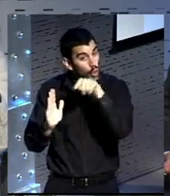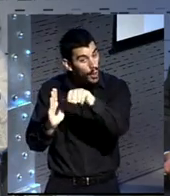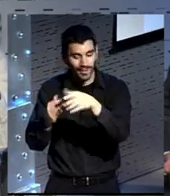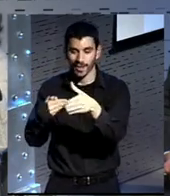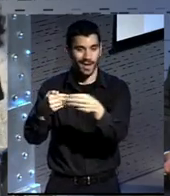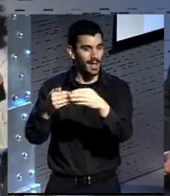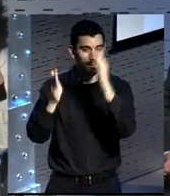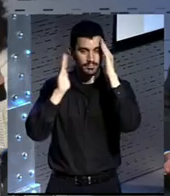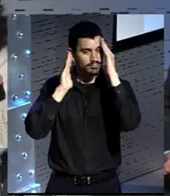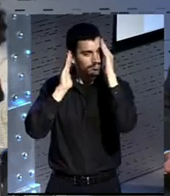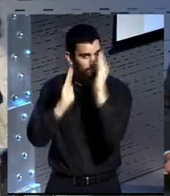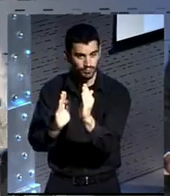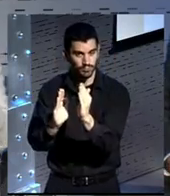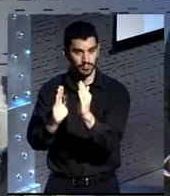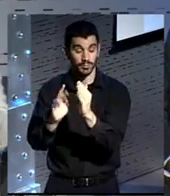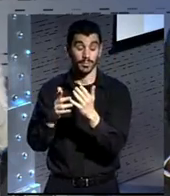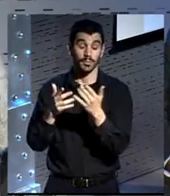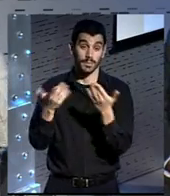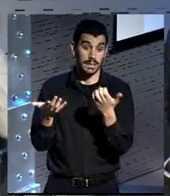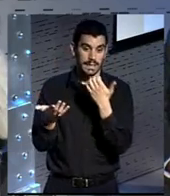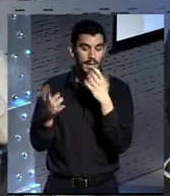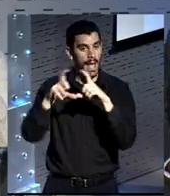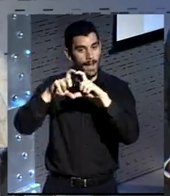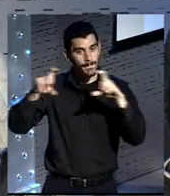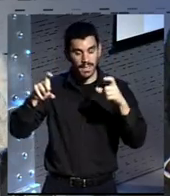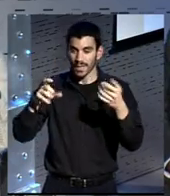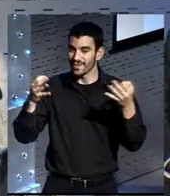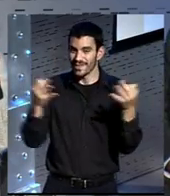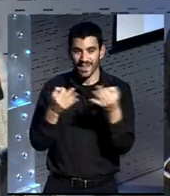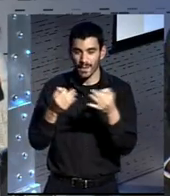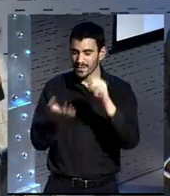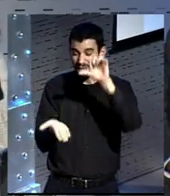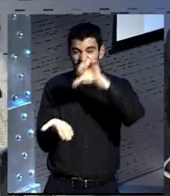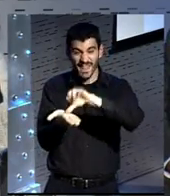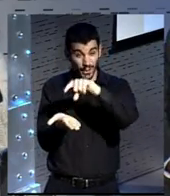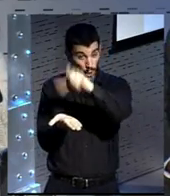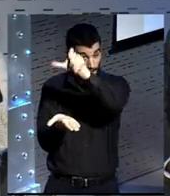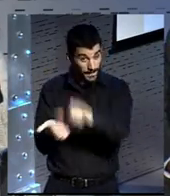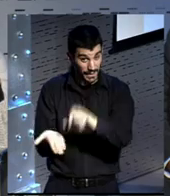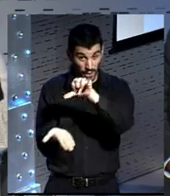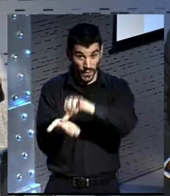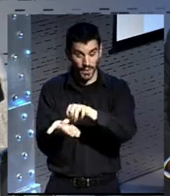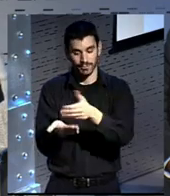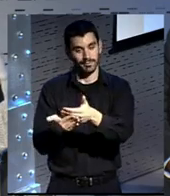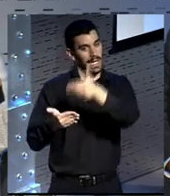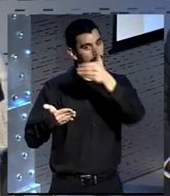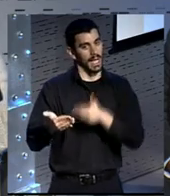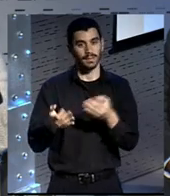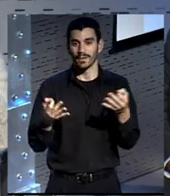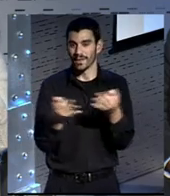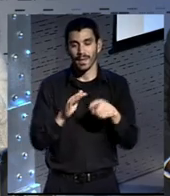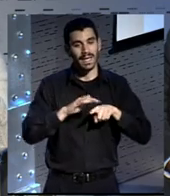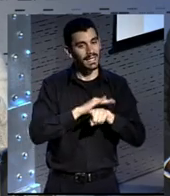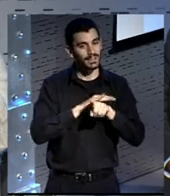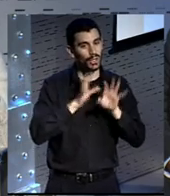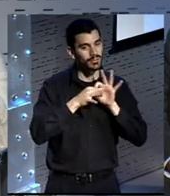cliente. Pero para que una empresa de verdad sea customer centric, tiene que tener una gestión customer centric. Y